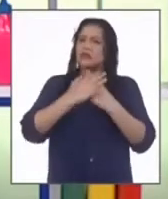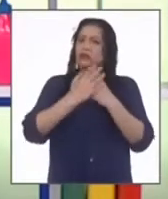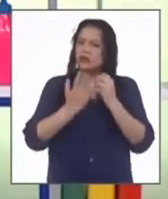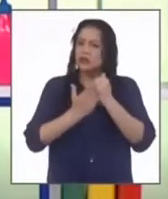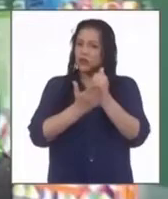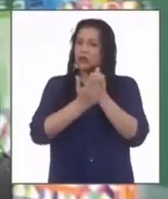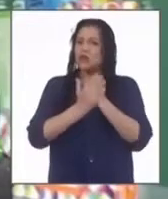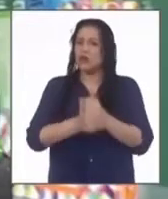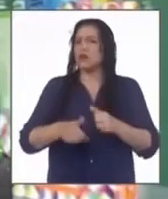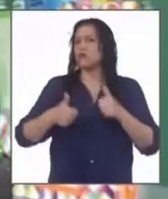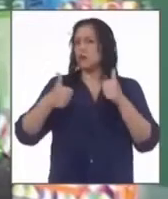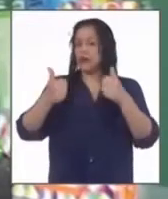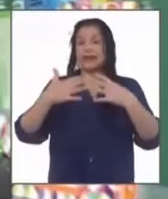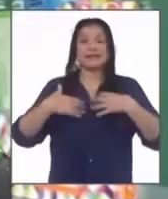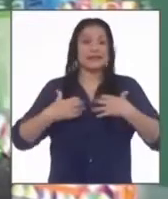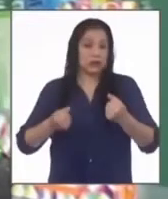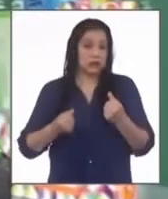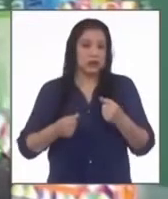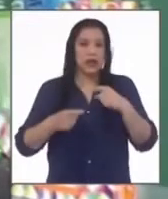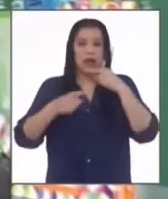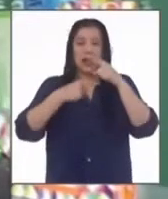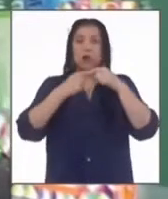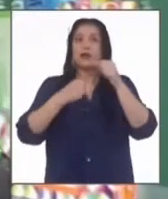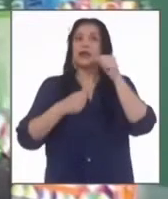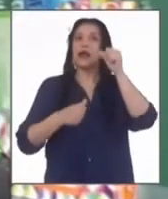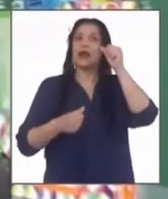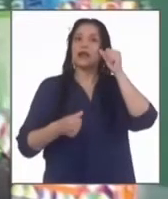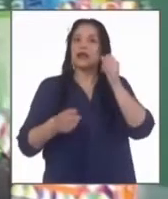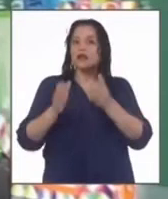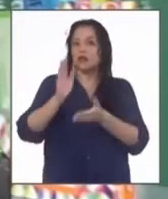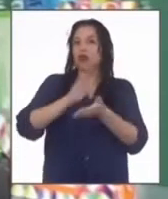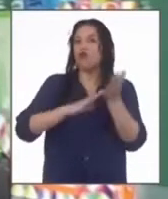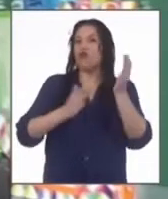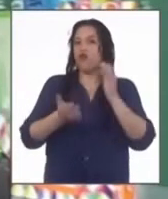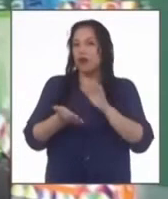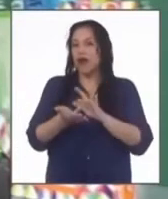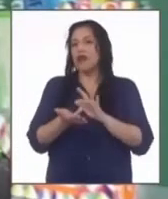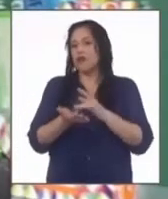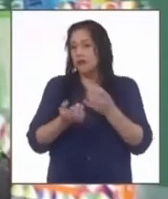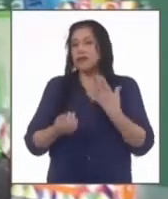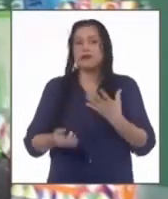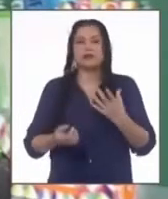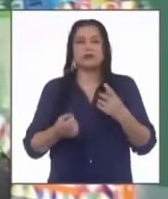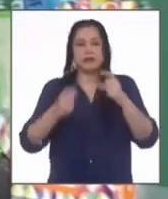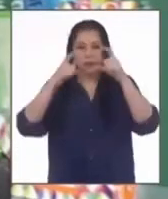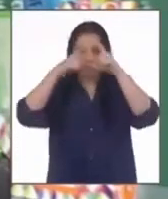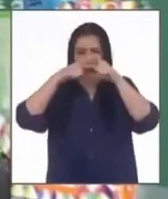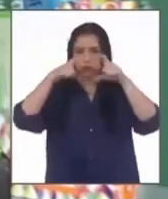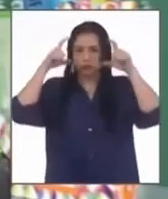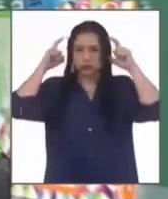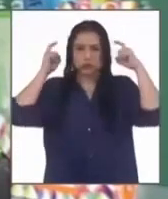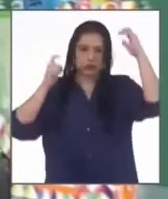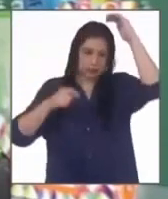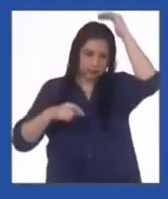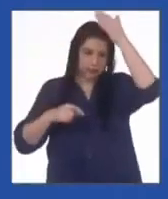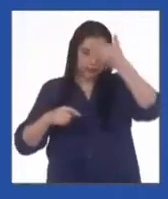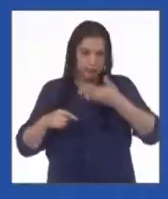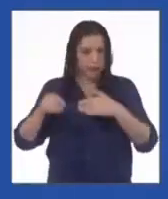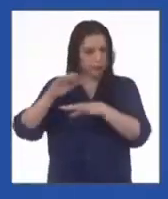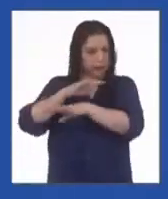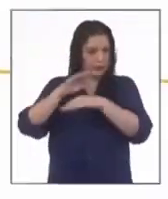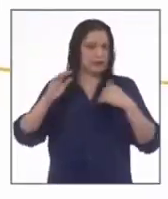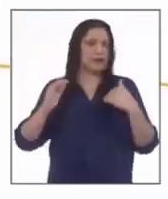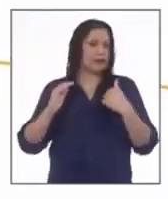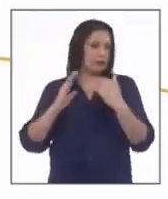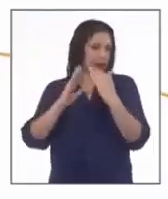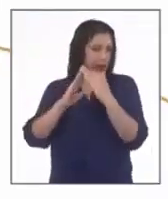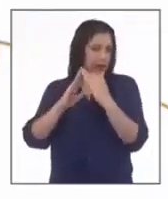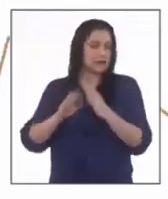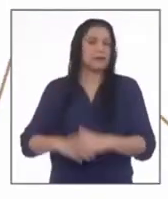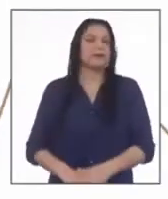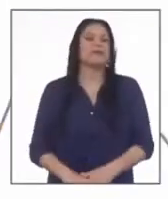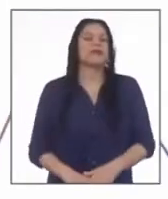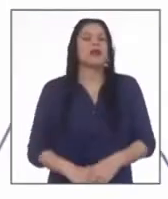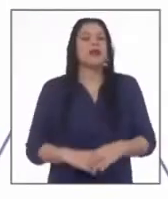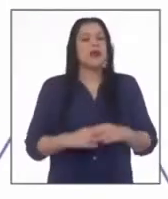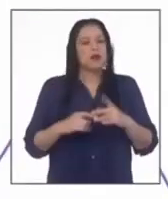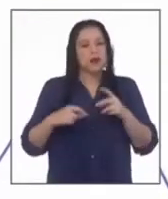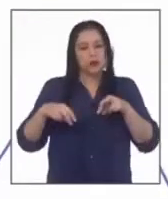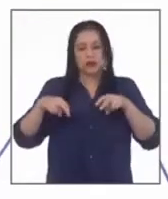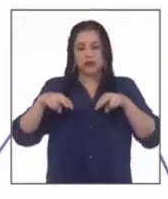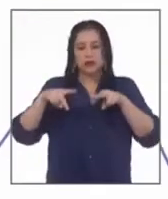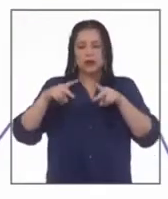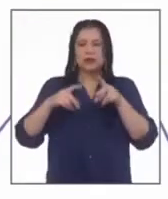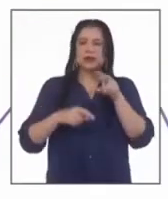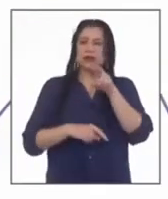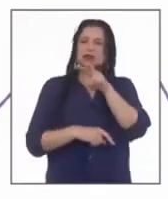tener buena salud. Les cuento que ayer tuve que ir a la farmacia, así que me puse mi mascarilla y mi protector facial para salir. En mi recorrido